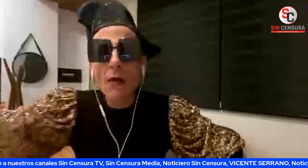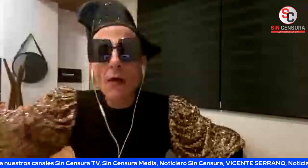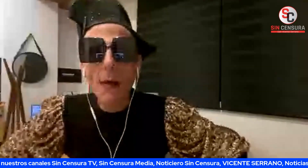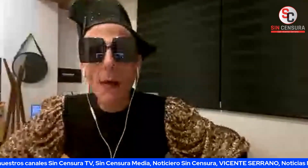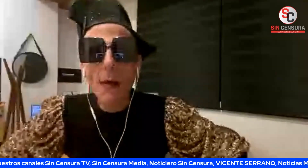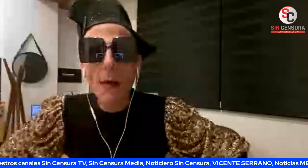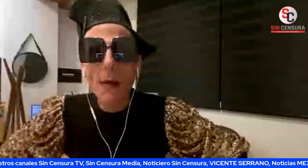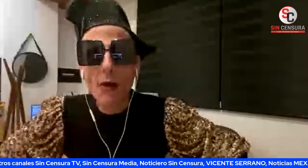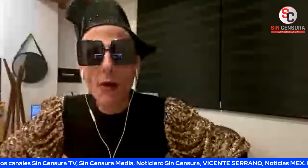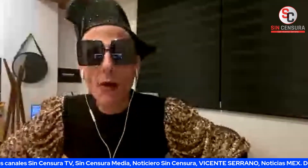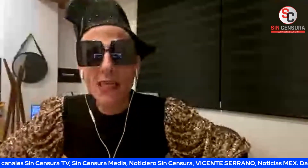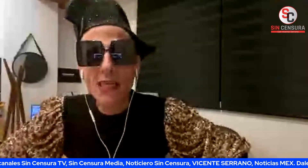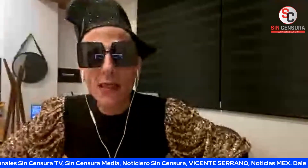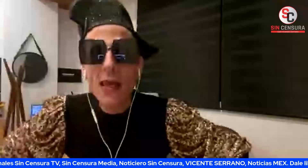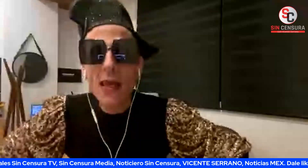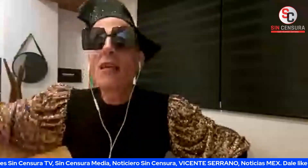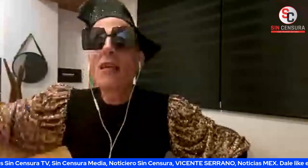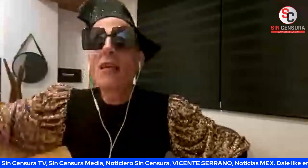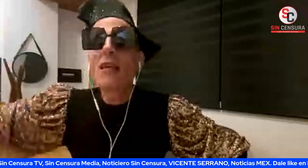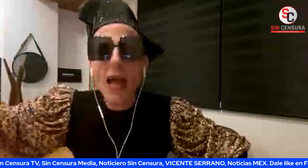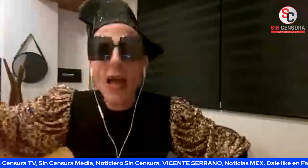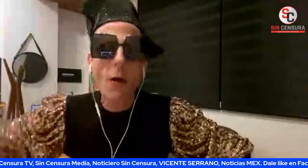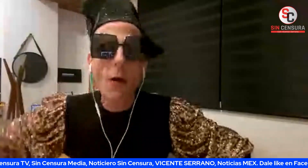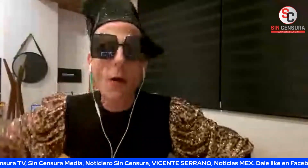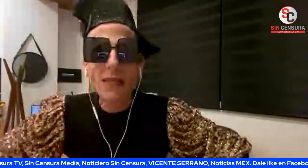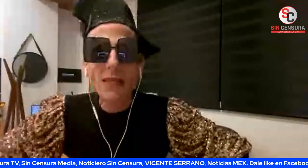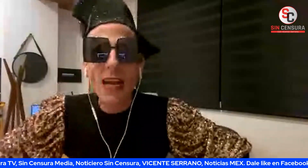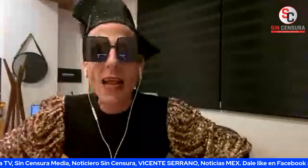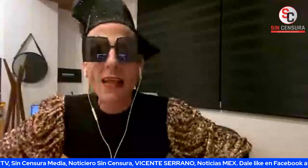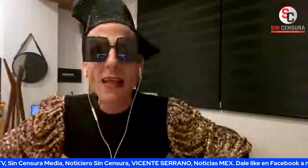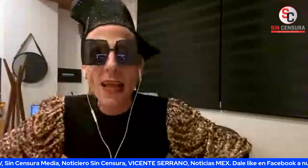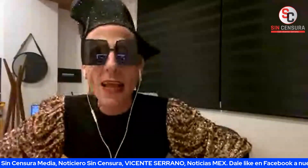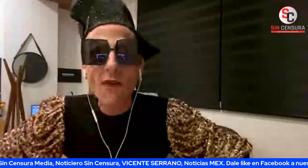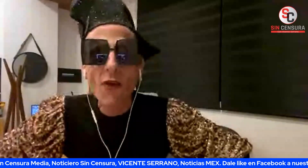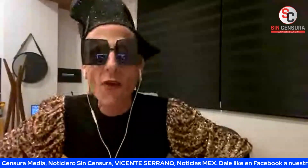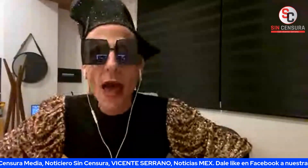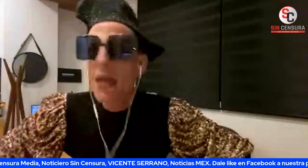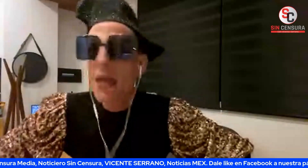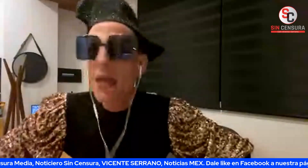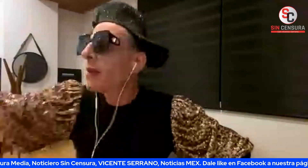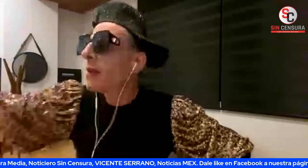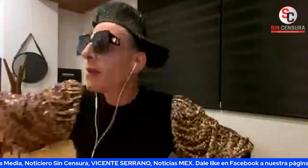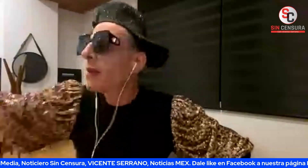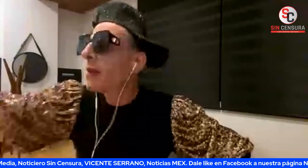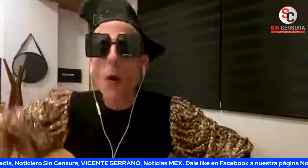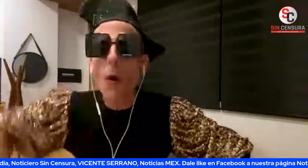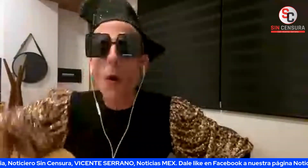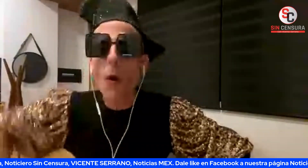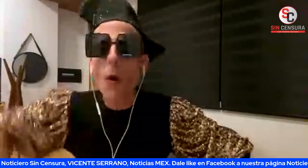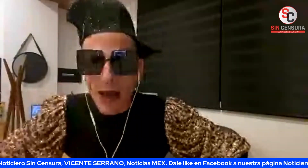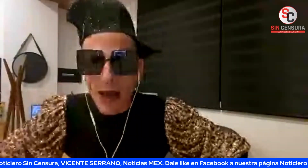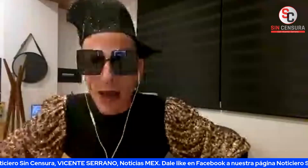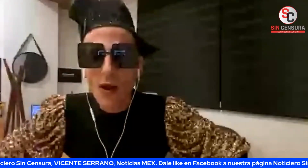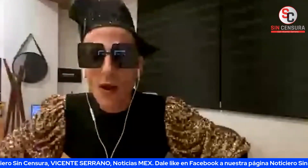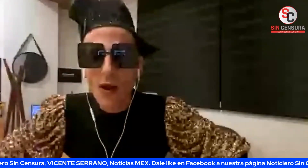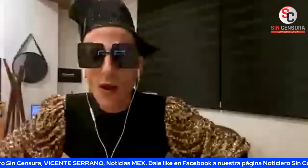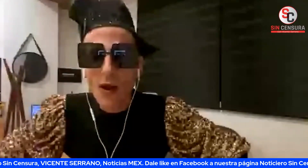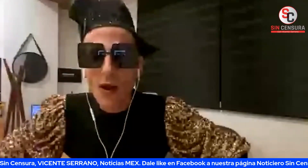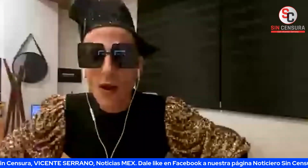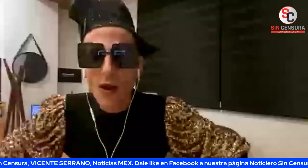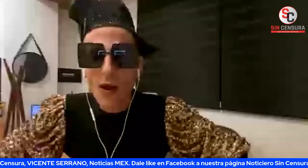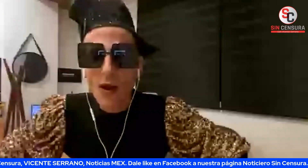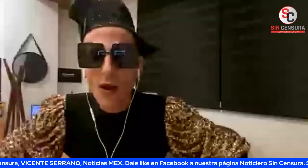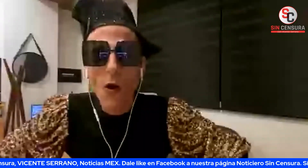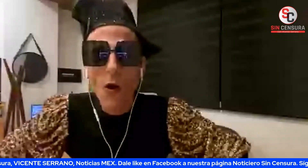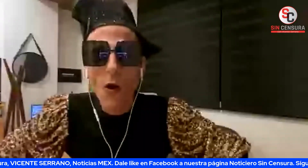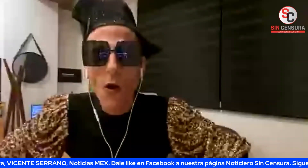Alfredo del Mazo le pidió de favor al presidente si podían inaugurar ese tren antes de que él se fuera, y el presidente, como un caballero que es y como un